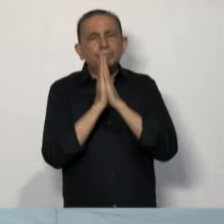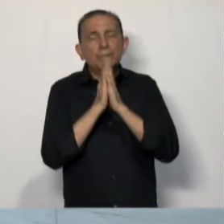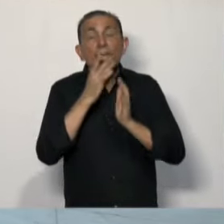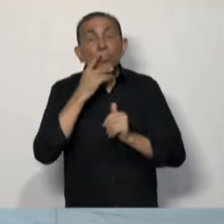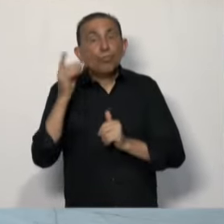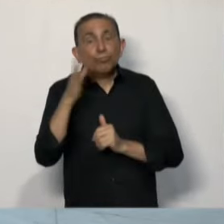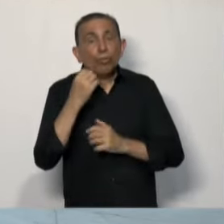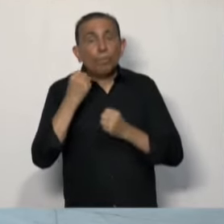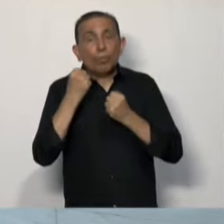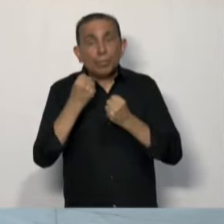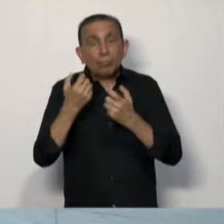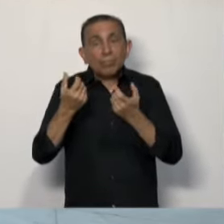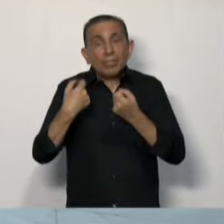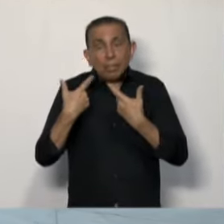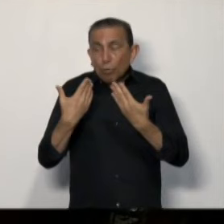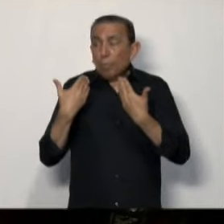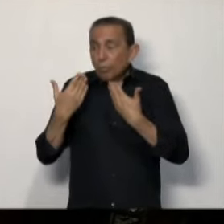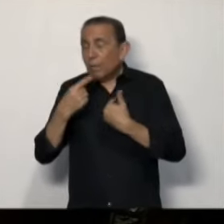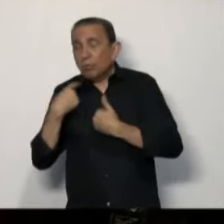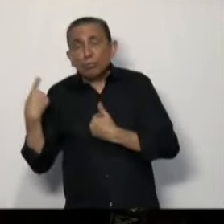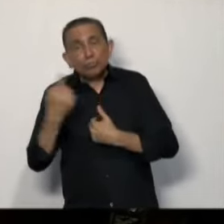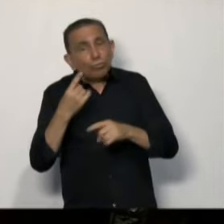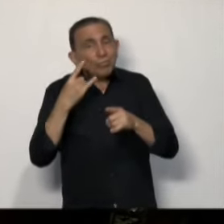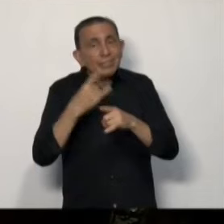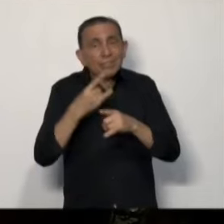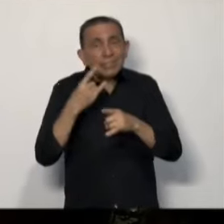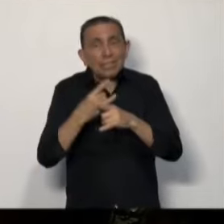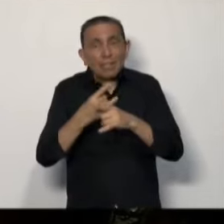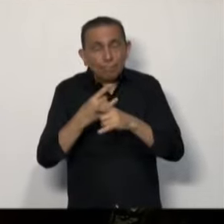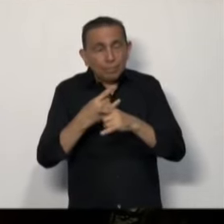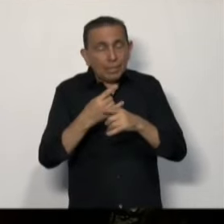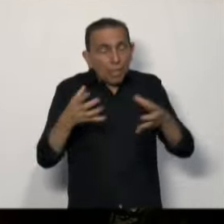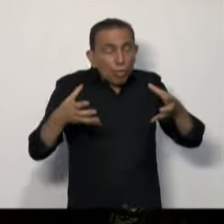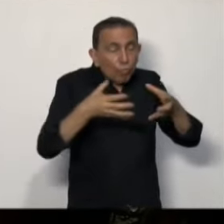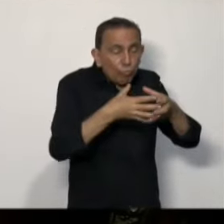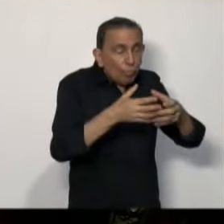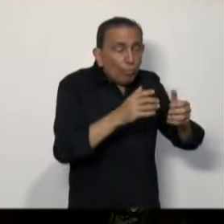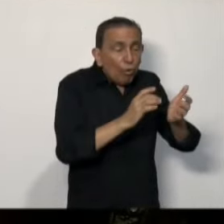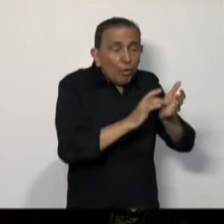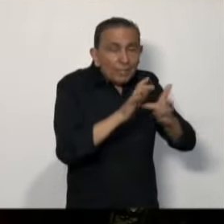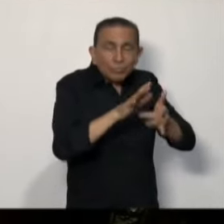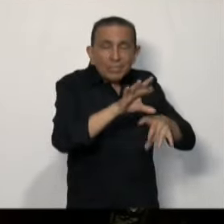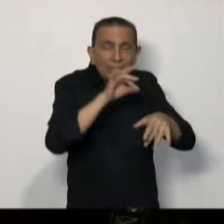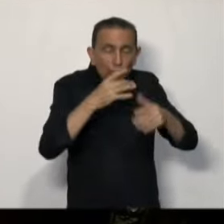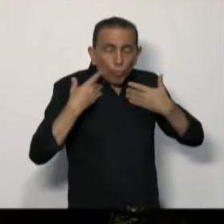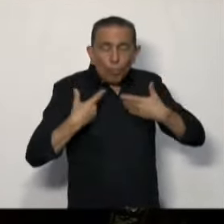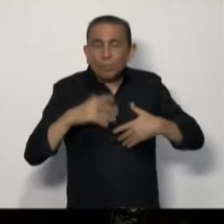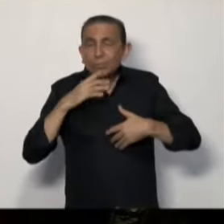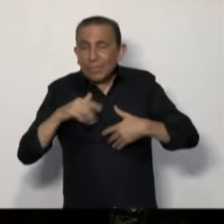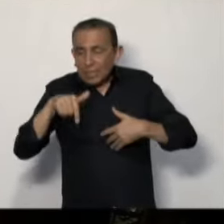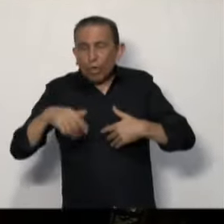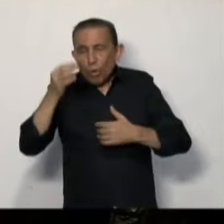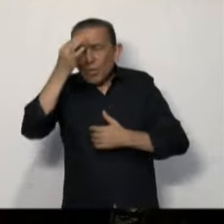Dios Todopoderoso, concédenos que podamos contarnos siempre entre los miembros de Cristo, cuyo cuerpo y sangre hemos